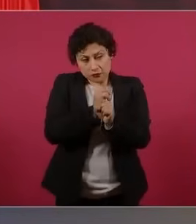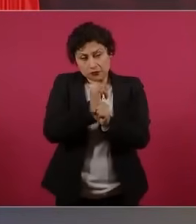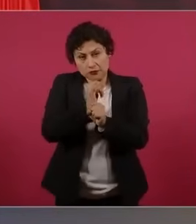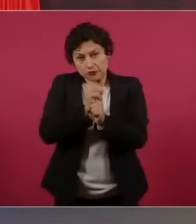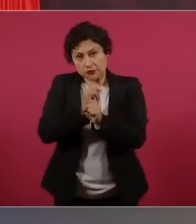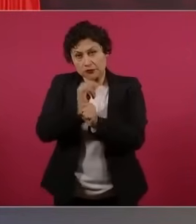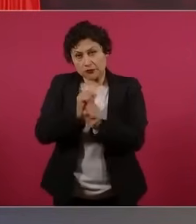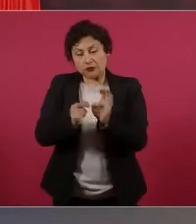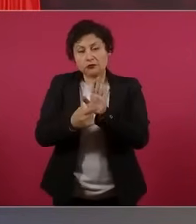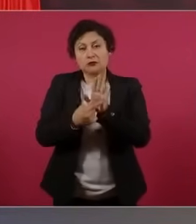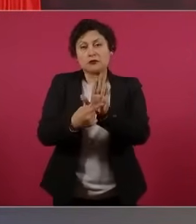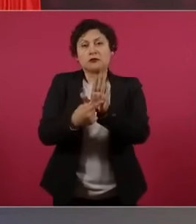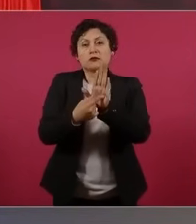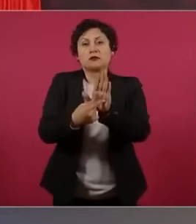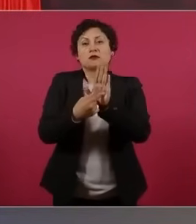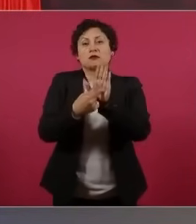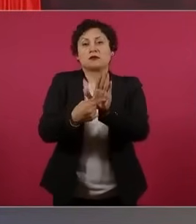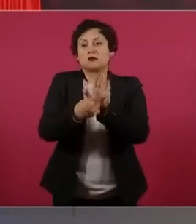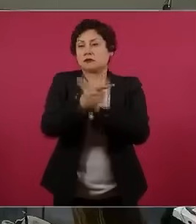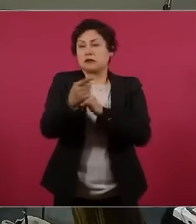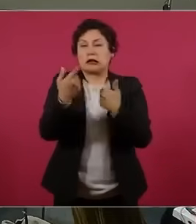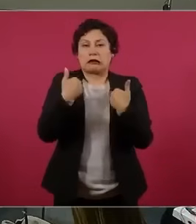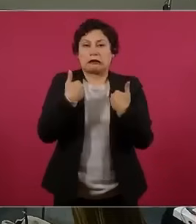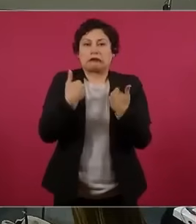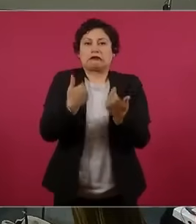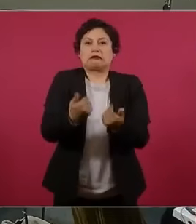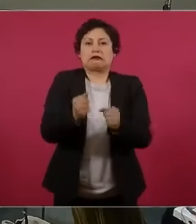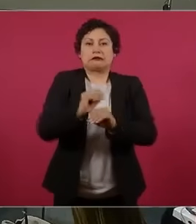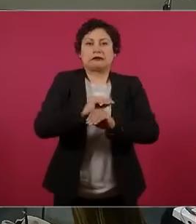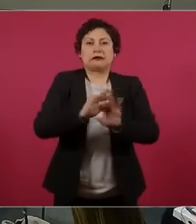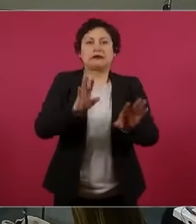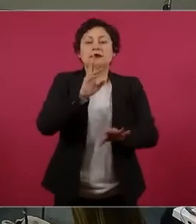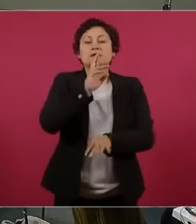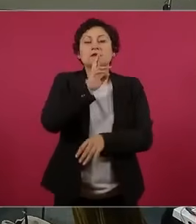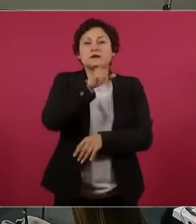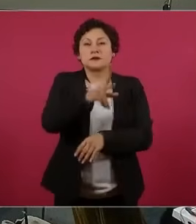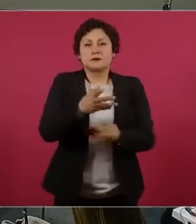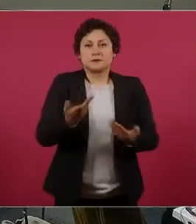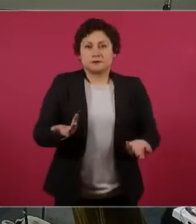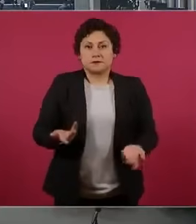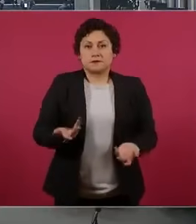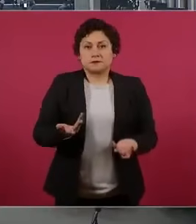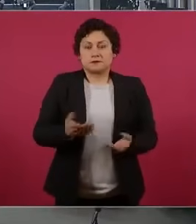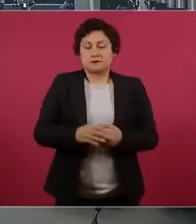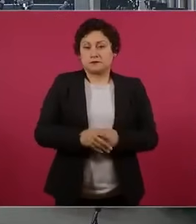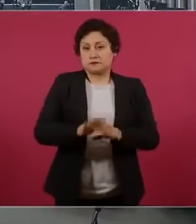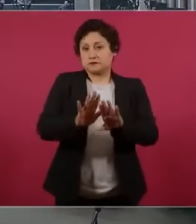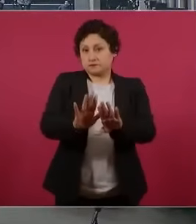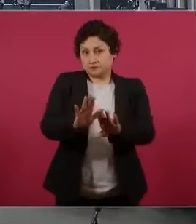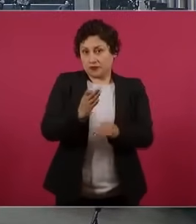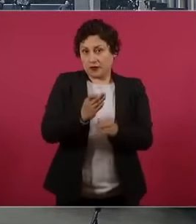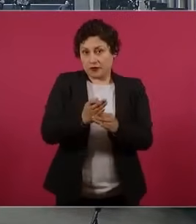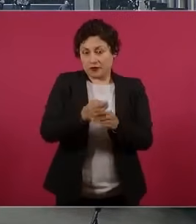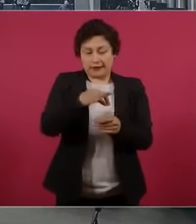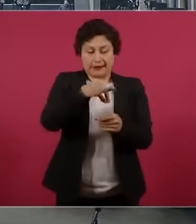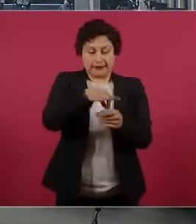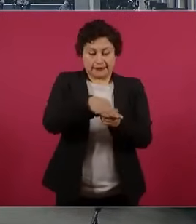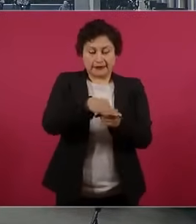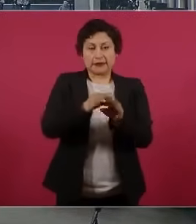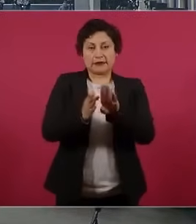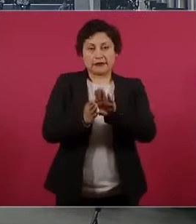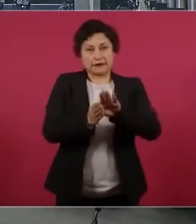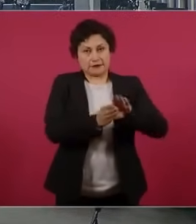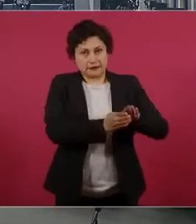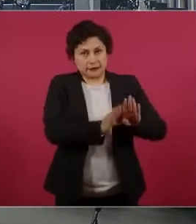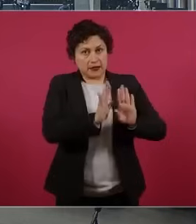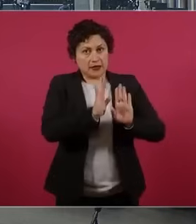de la sobrerepresentación. Ahora quieren, ¿sí? Ya que pasaron las elecciones,